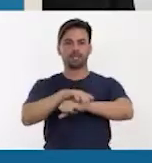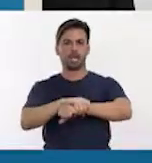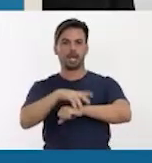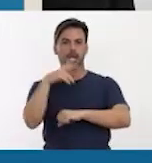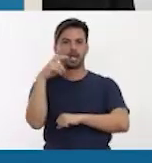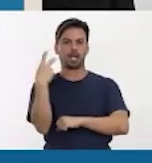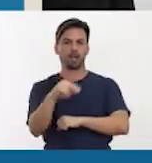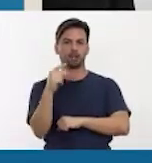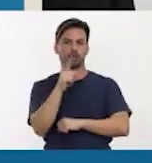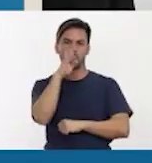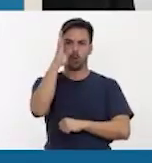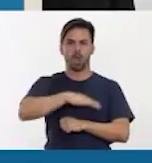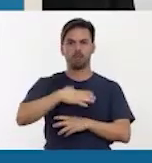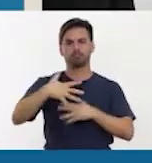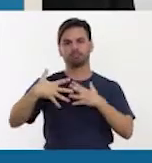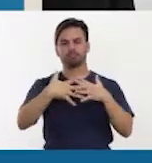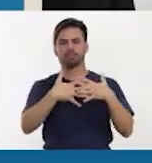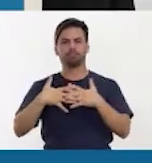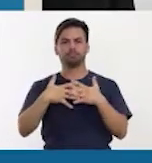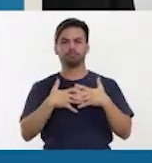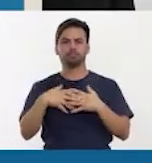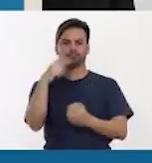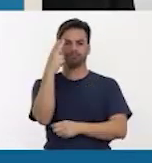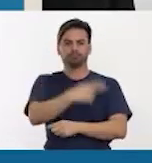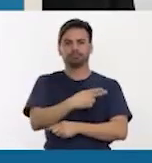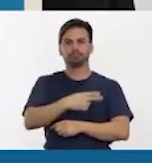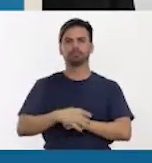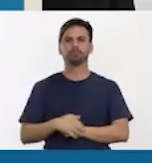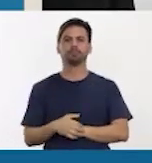de decretar la emancipación de la esclavitud